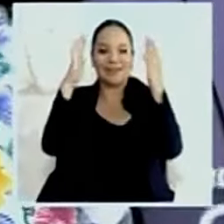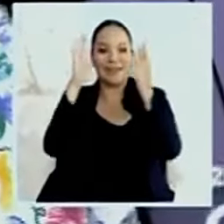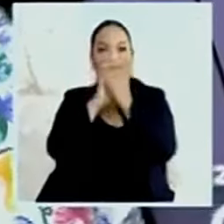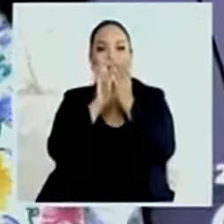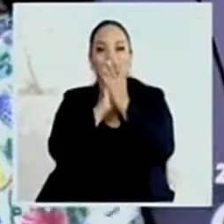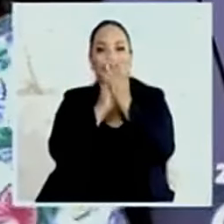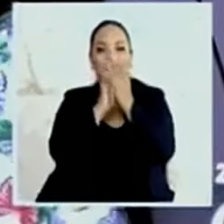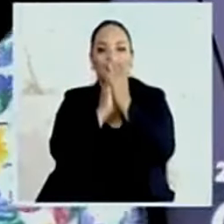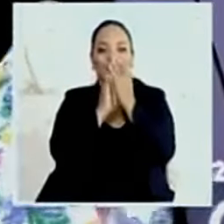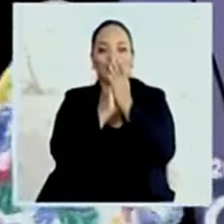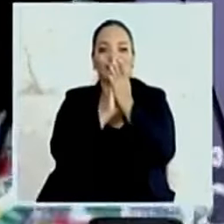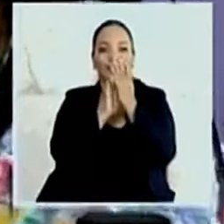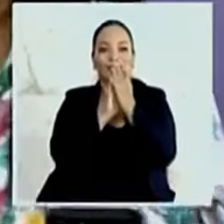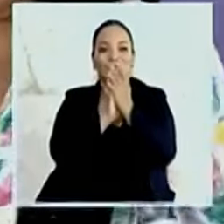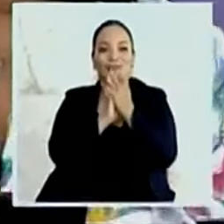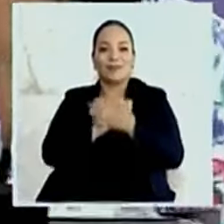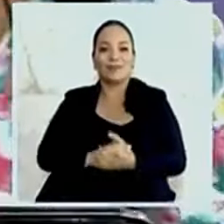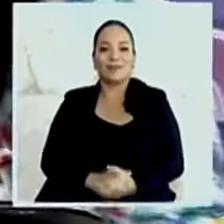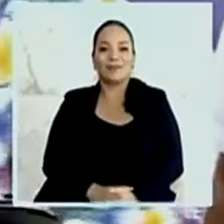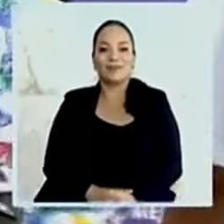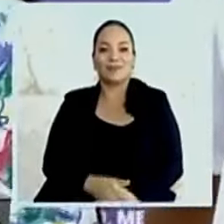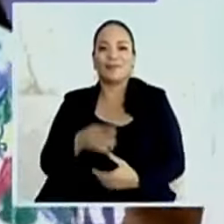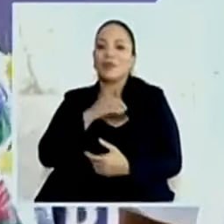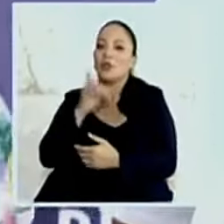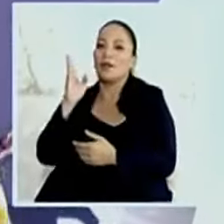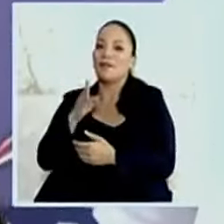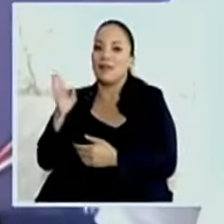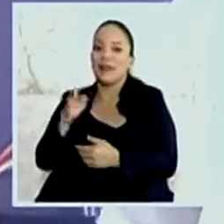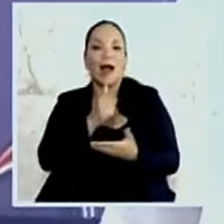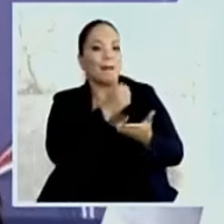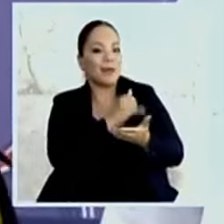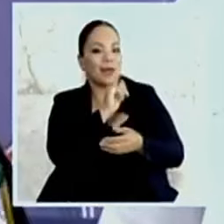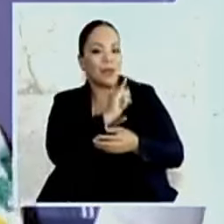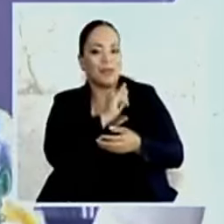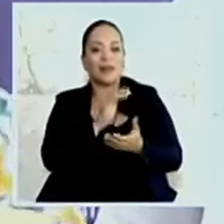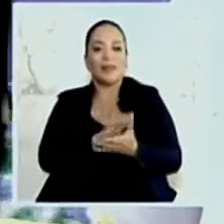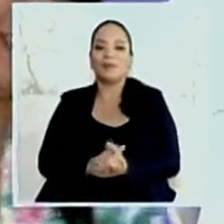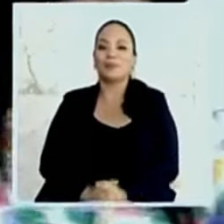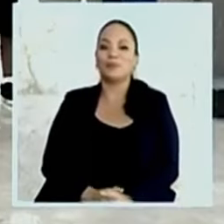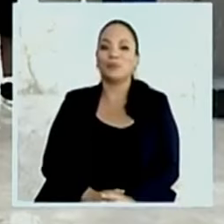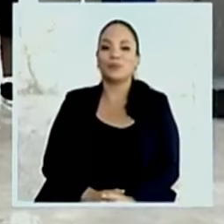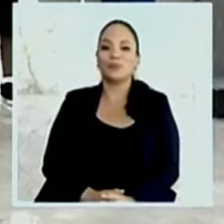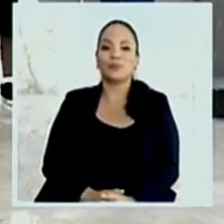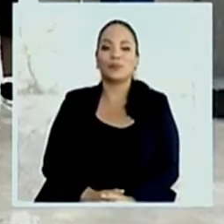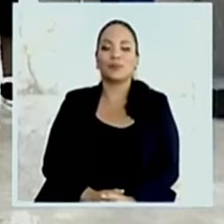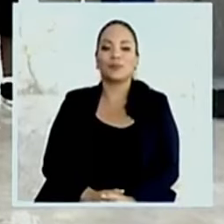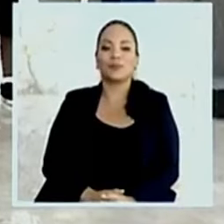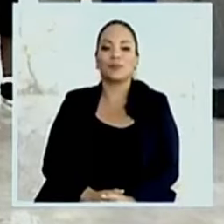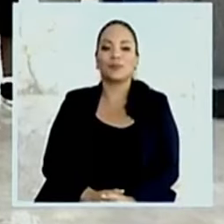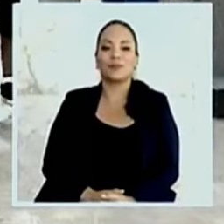Ahora, Doña Angie Mora. una mujer pescadora, como muchas que tenemos en el país.